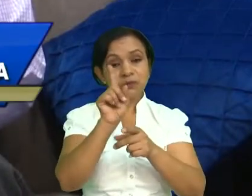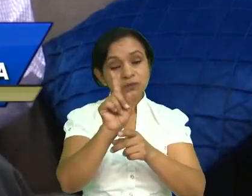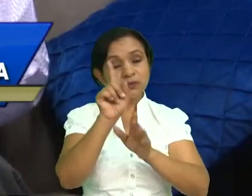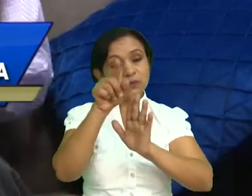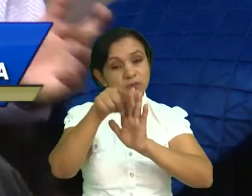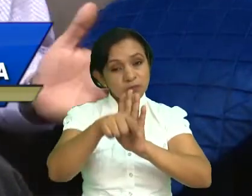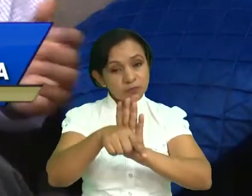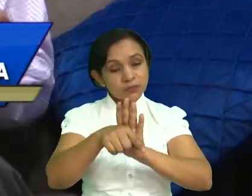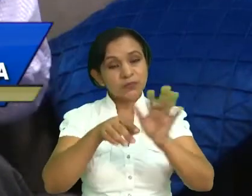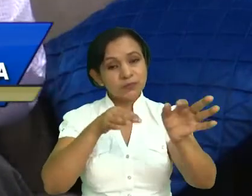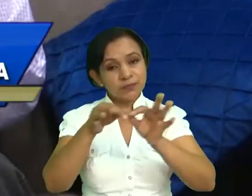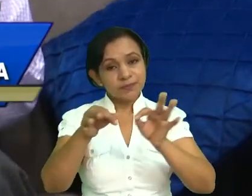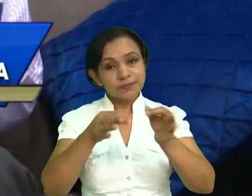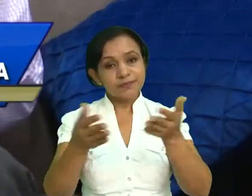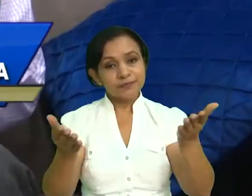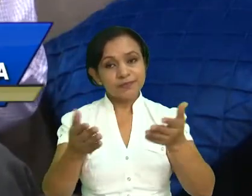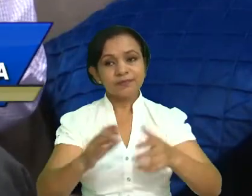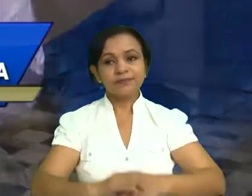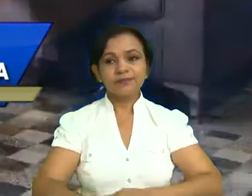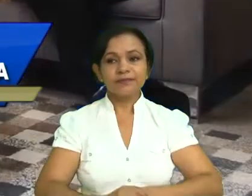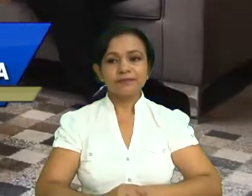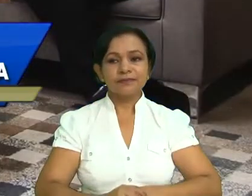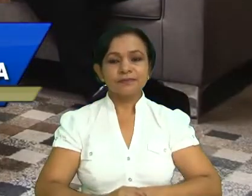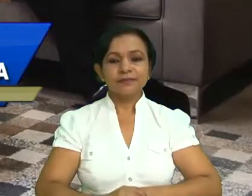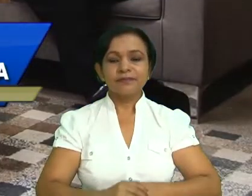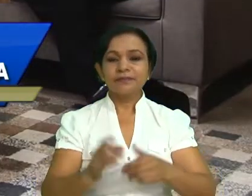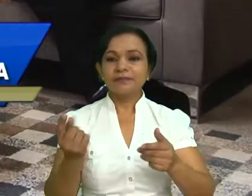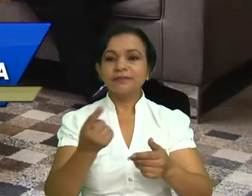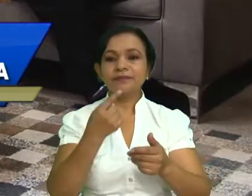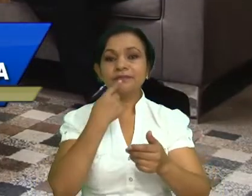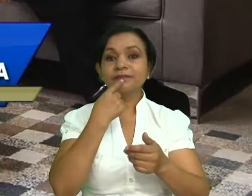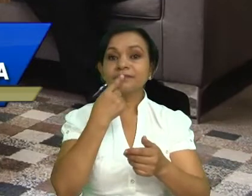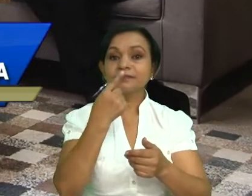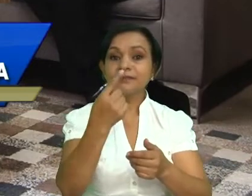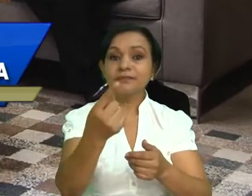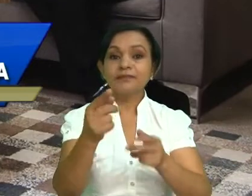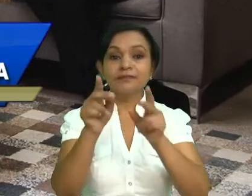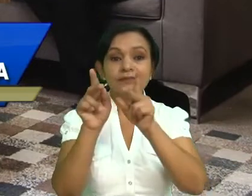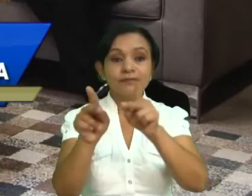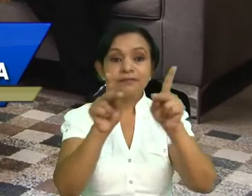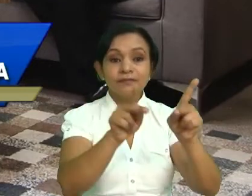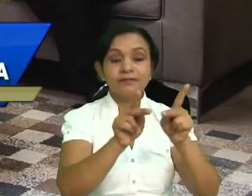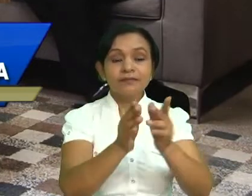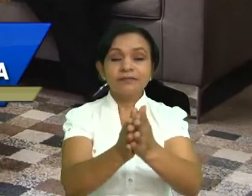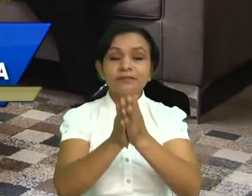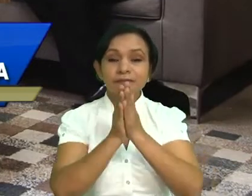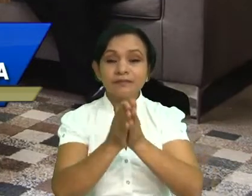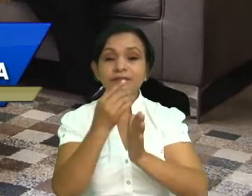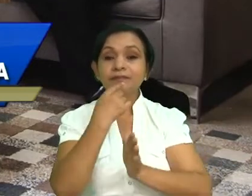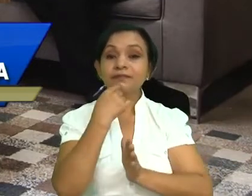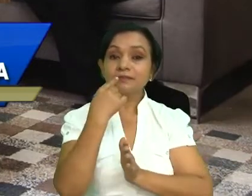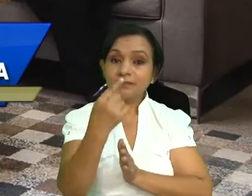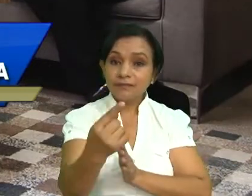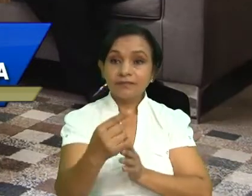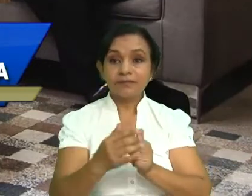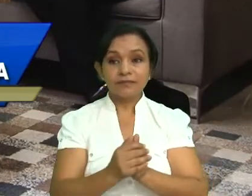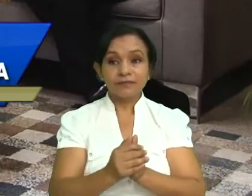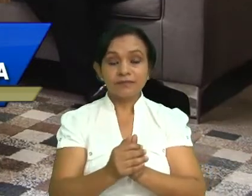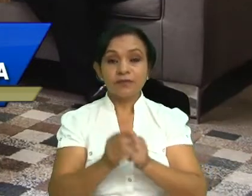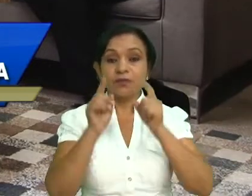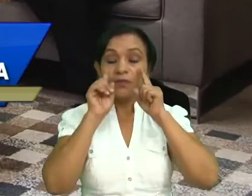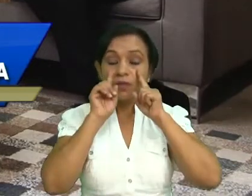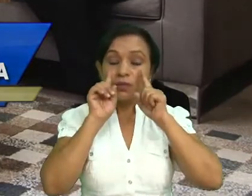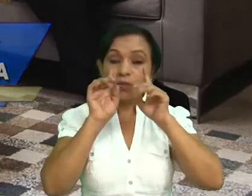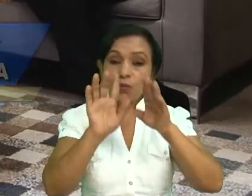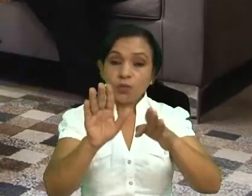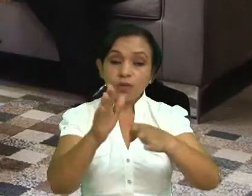Canal Parlamentario un minuto para hacerlo. Ok. Solamente recomendarle a la población en general, tomemos nuestras medidas